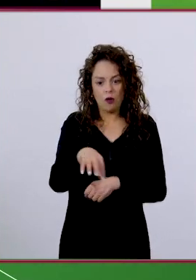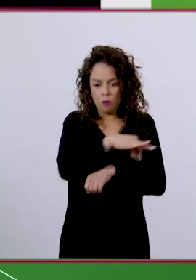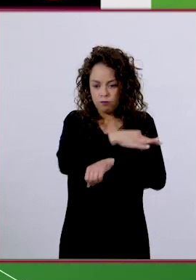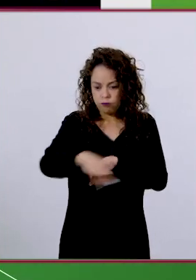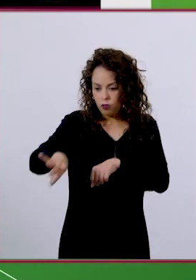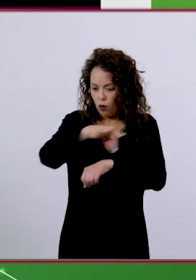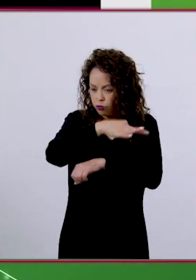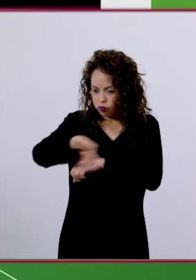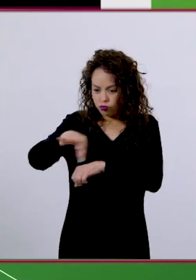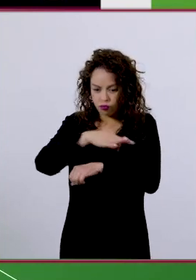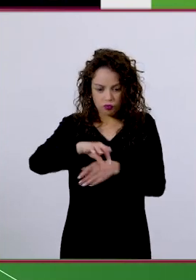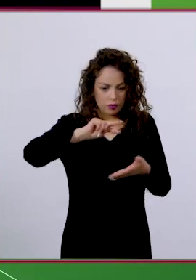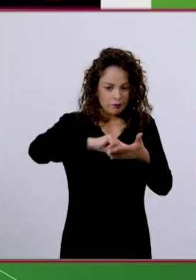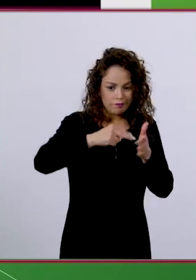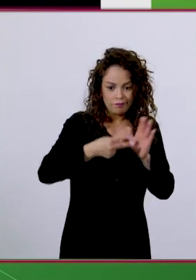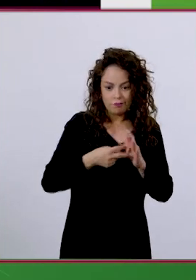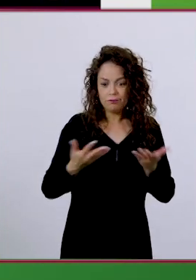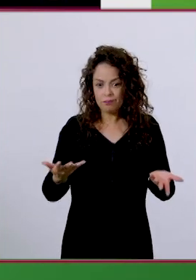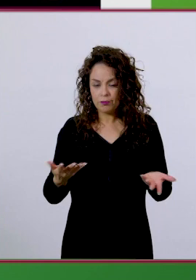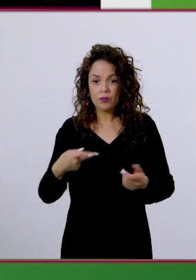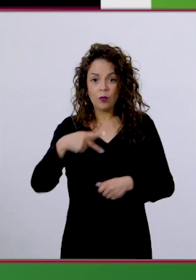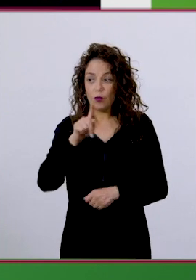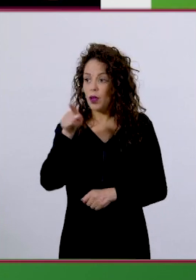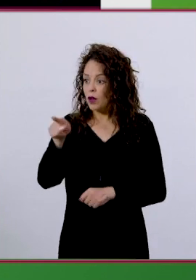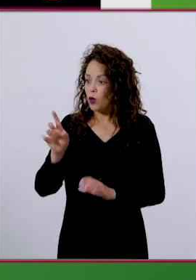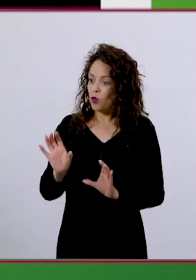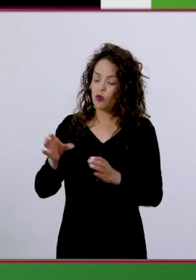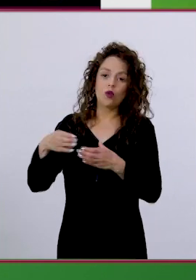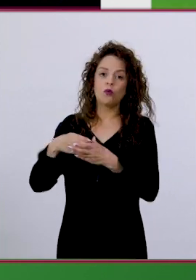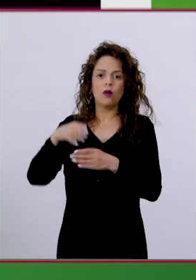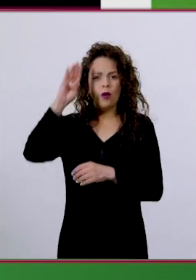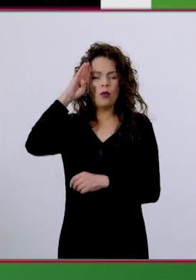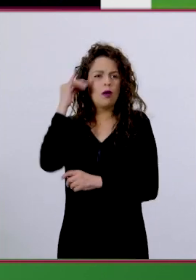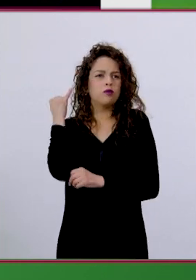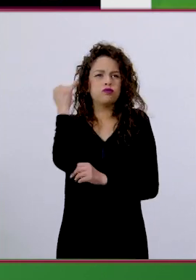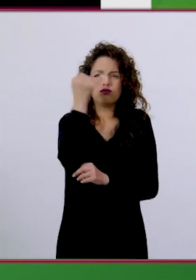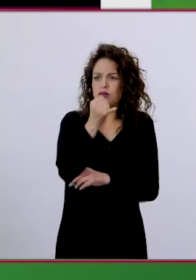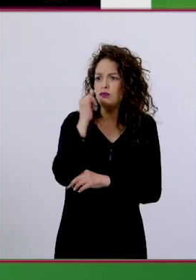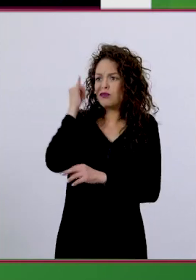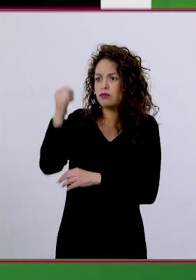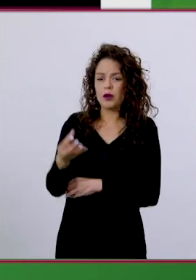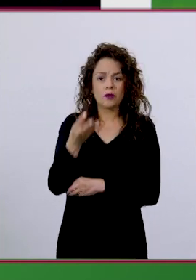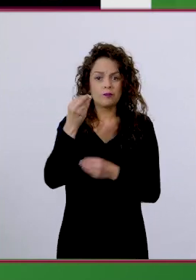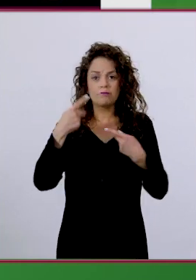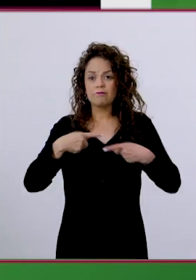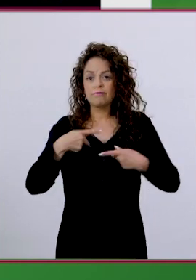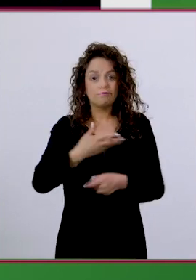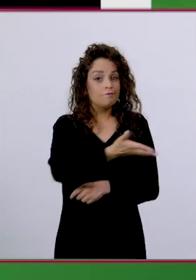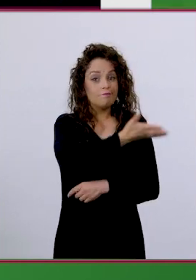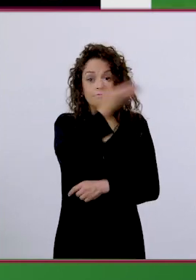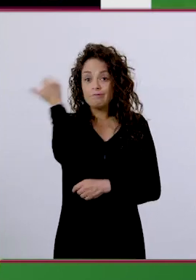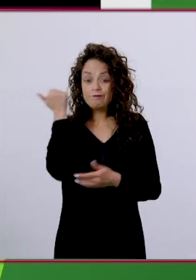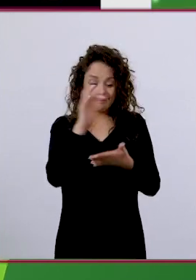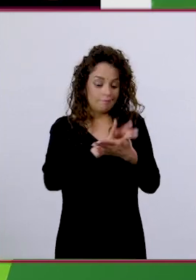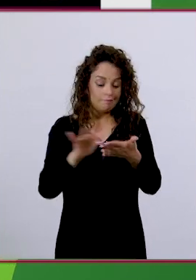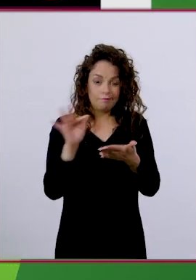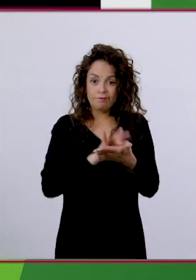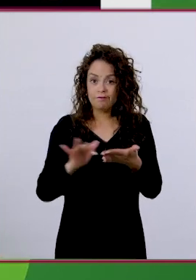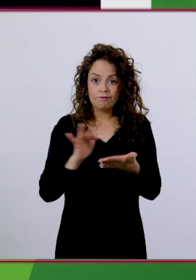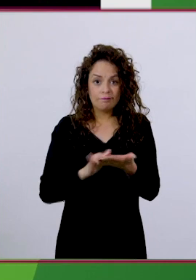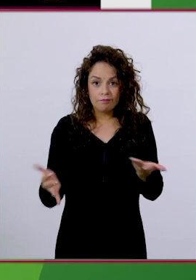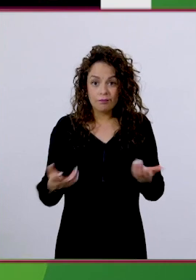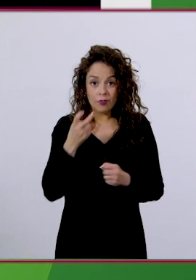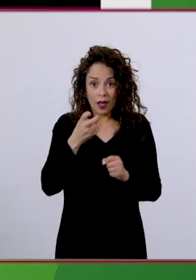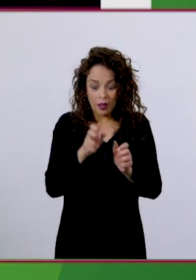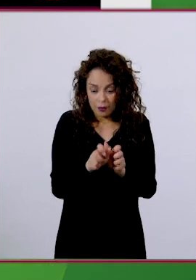arquitectónicos, ¿no? Pero pues si son comunidades rurales, muchas personas no saben ni siquiera leer, ¿no? Entonces leer un plano pues